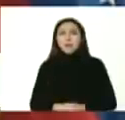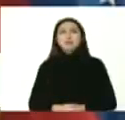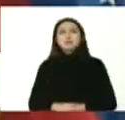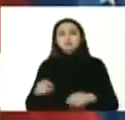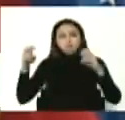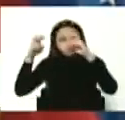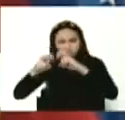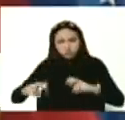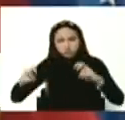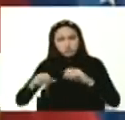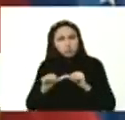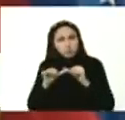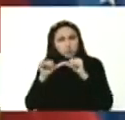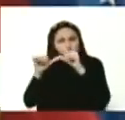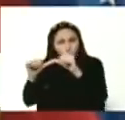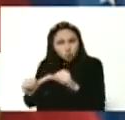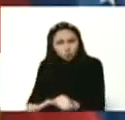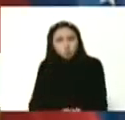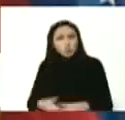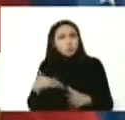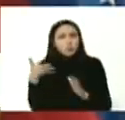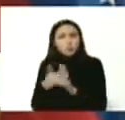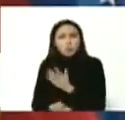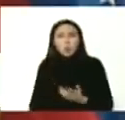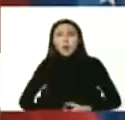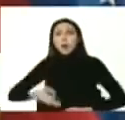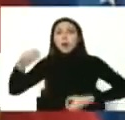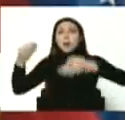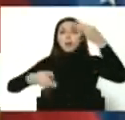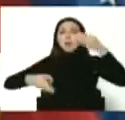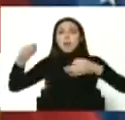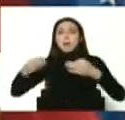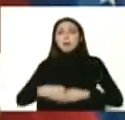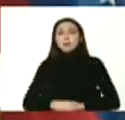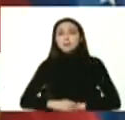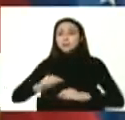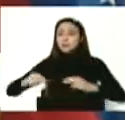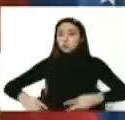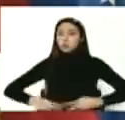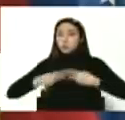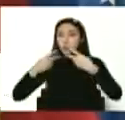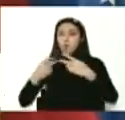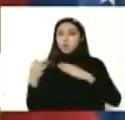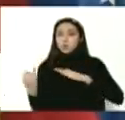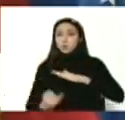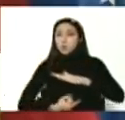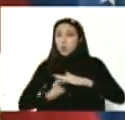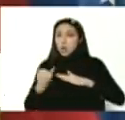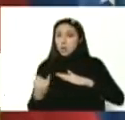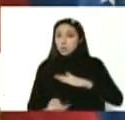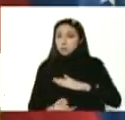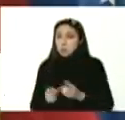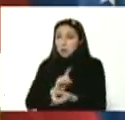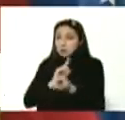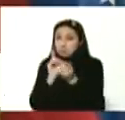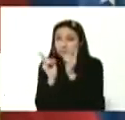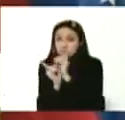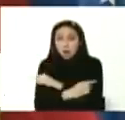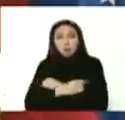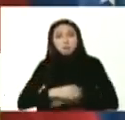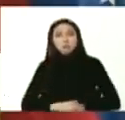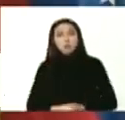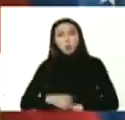revisión, se detallan avances en materia legislativa y de renovación de las instituciones en cumplimiento